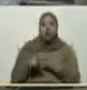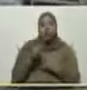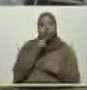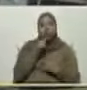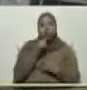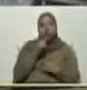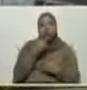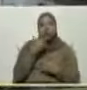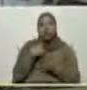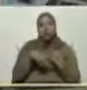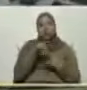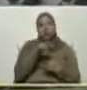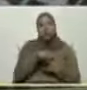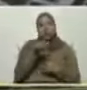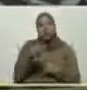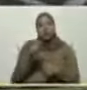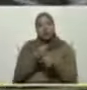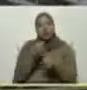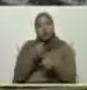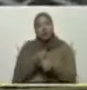gracias presidente